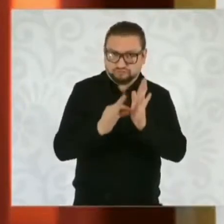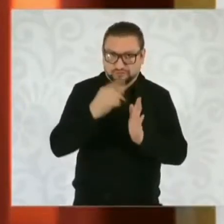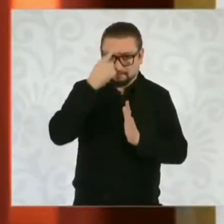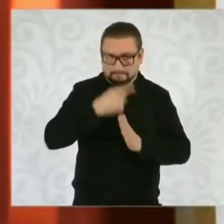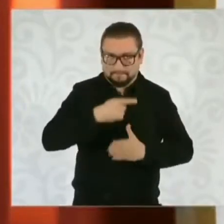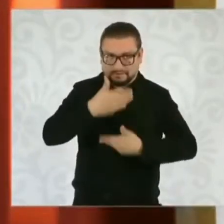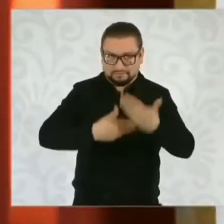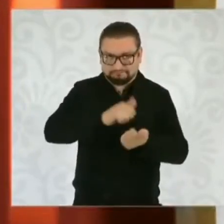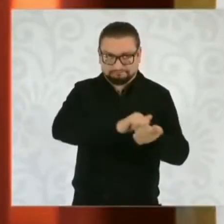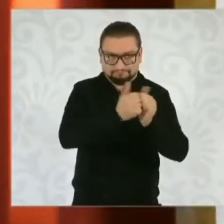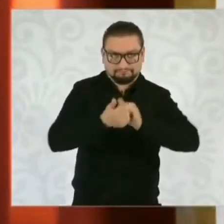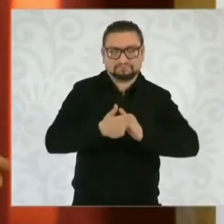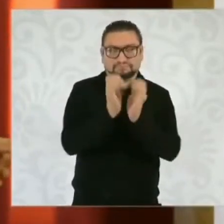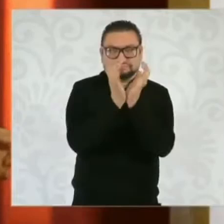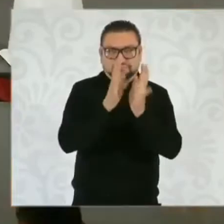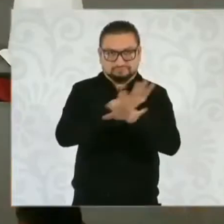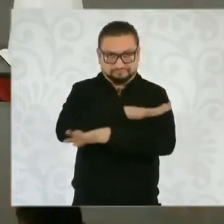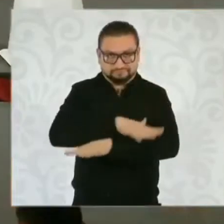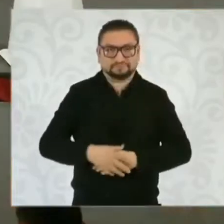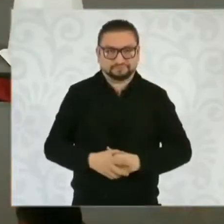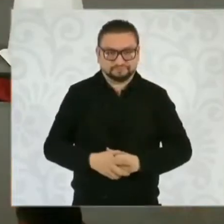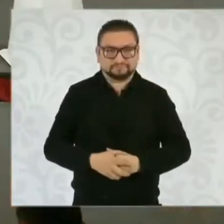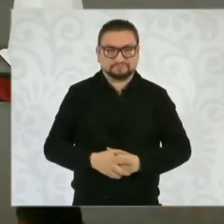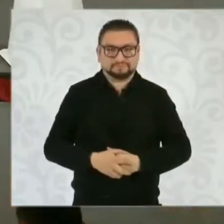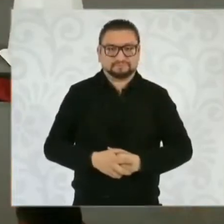para la transformación del ISSSTE. Adelante.